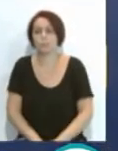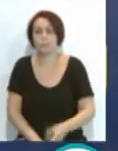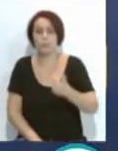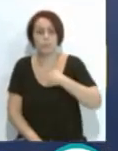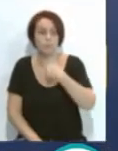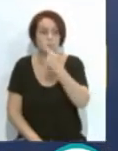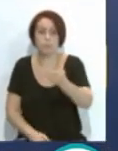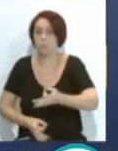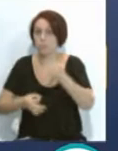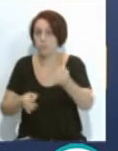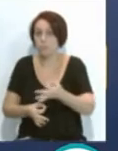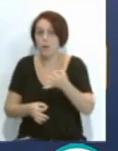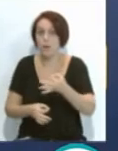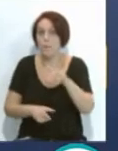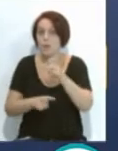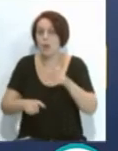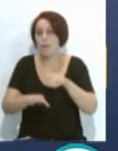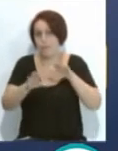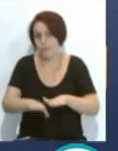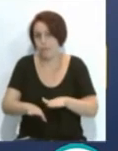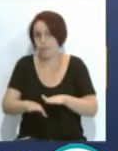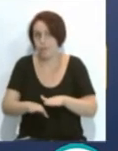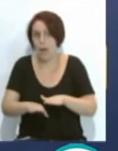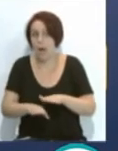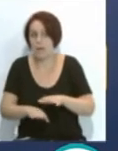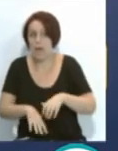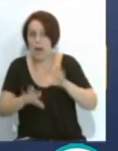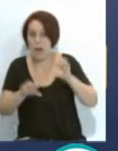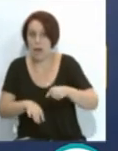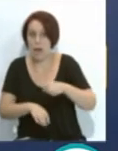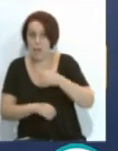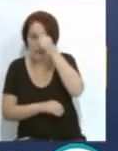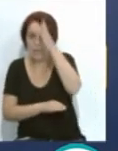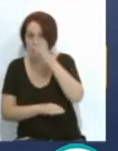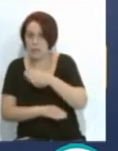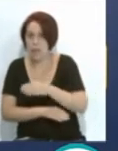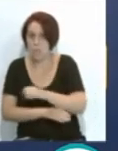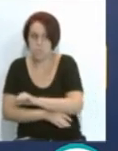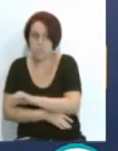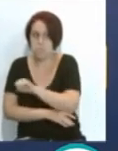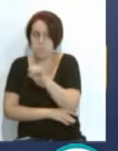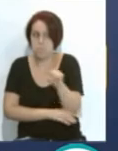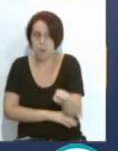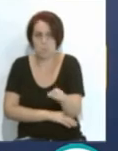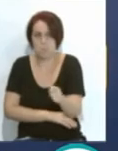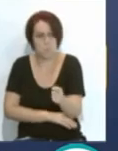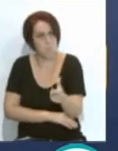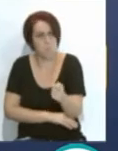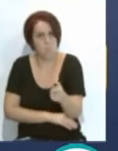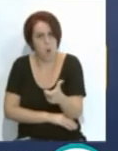que pocas aficiones son más listas que la del Cádiz, exigente, pero ellos saben siempre